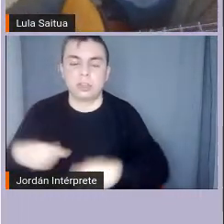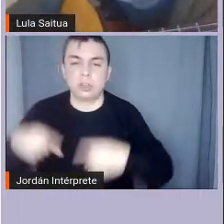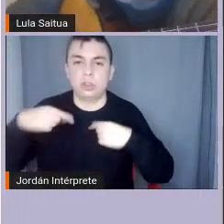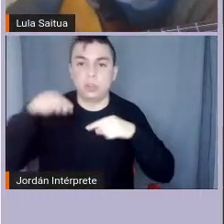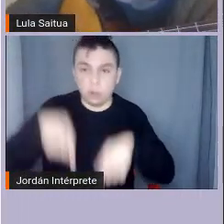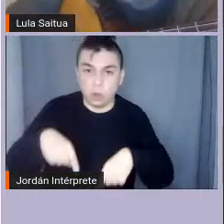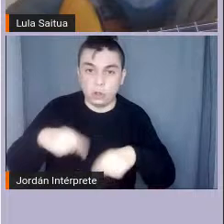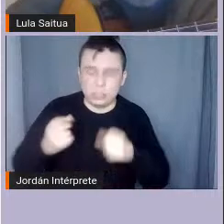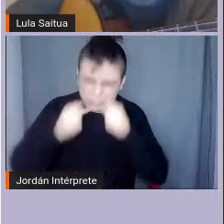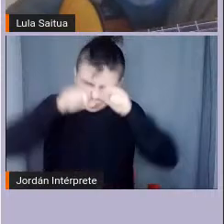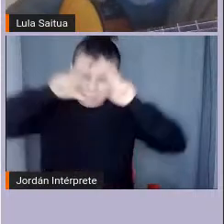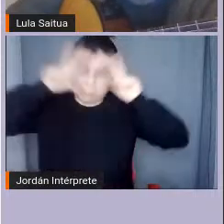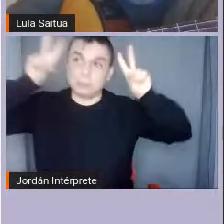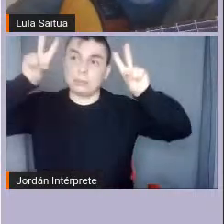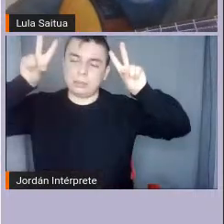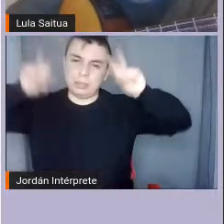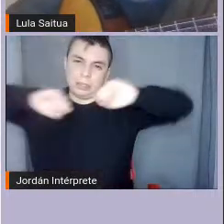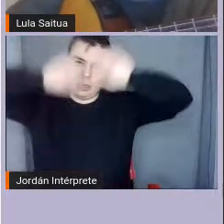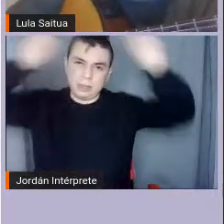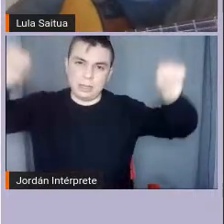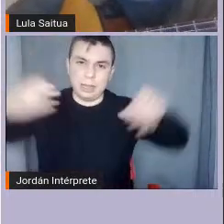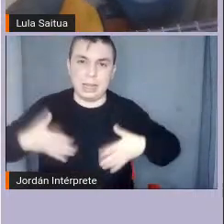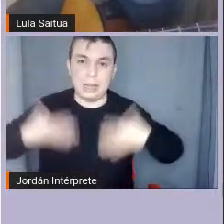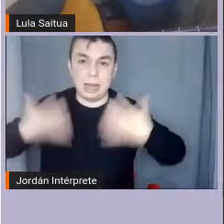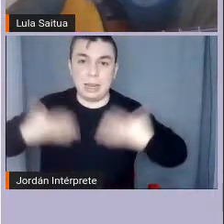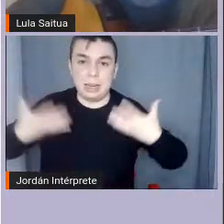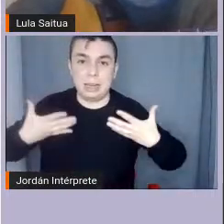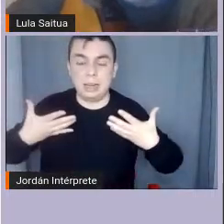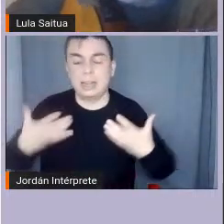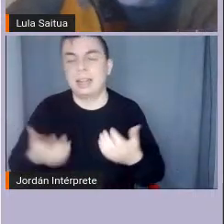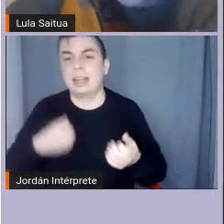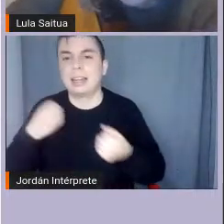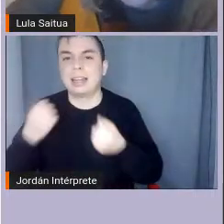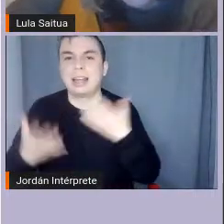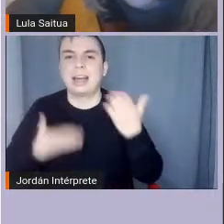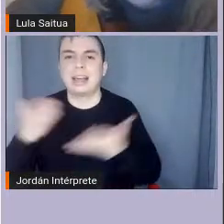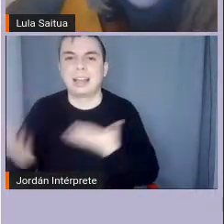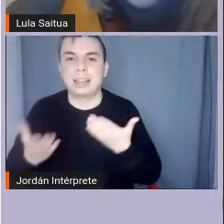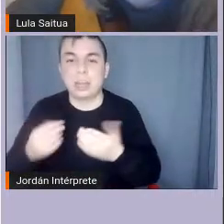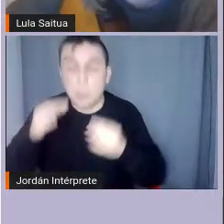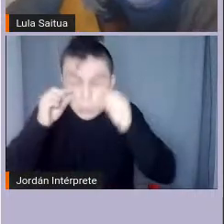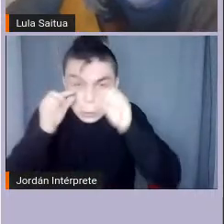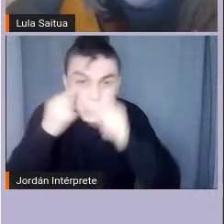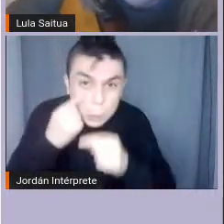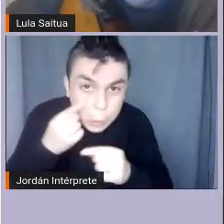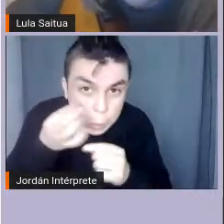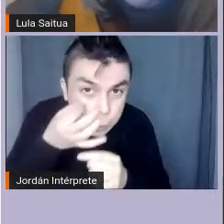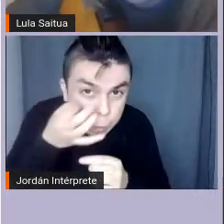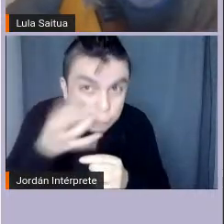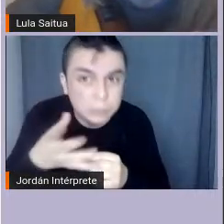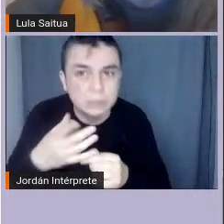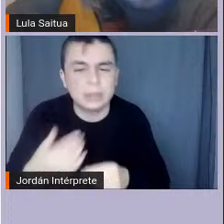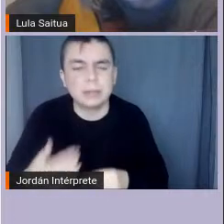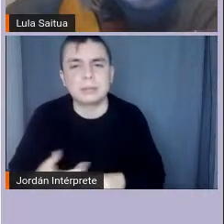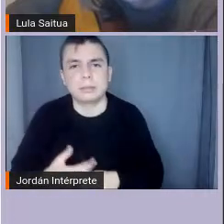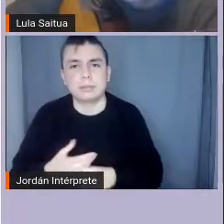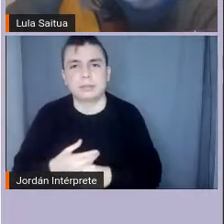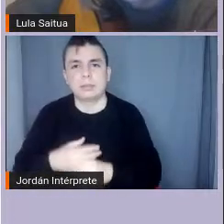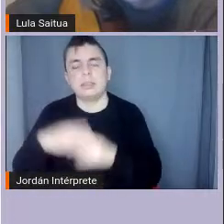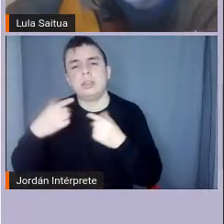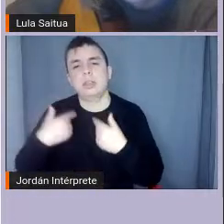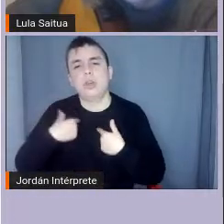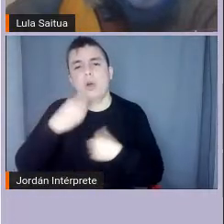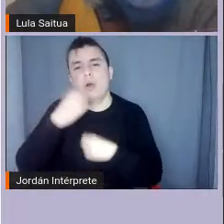cantar. Lo veo despacito, así es chiquitito, así voy a sentarse cerca. ¿Qué hay más bonito que poder